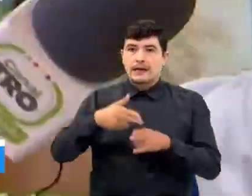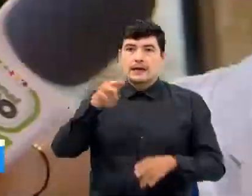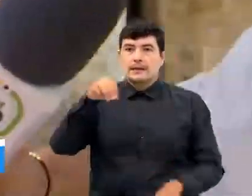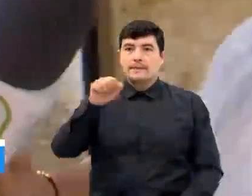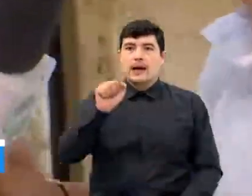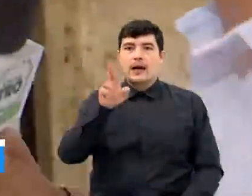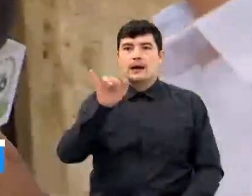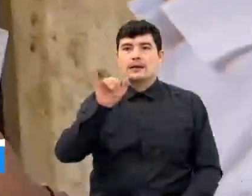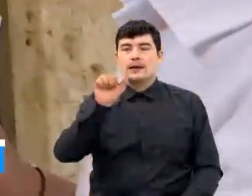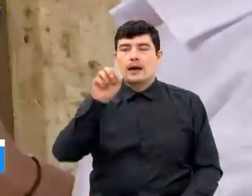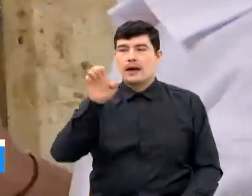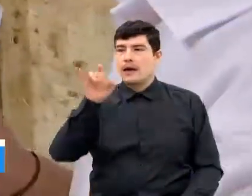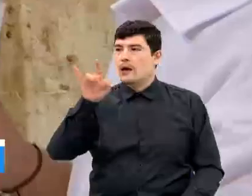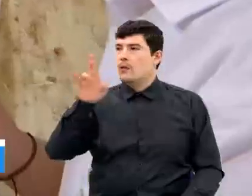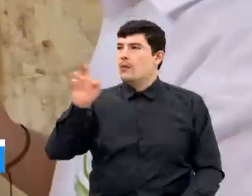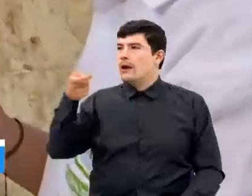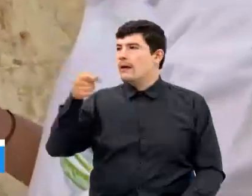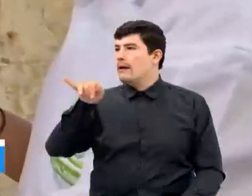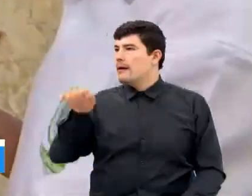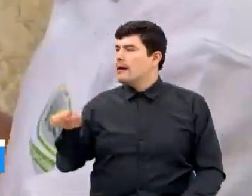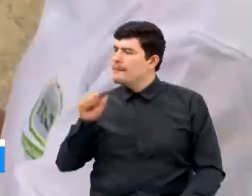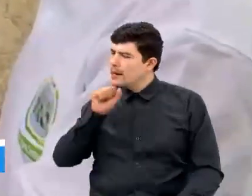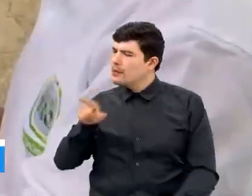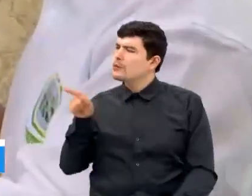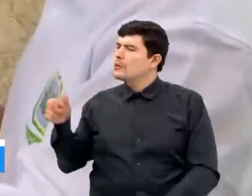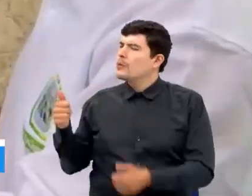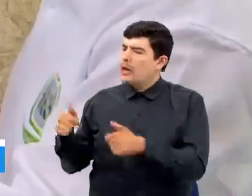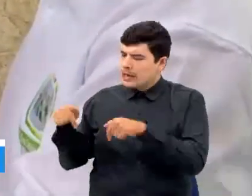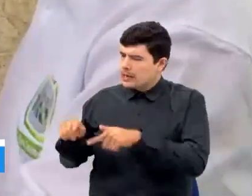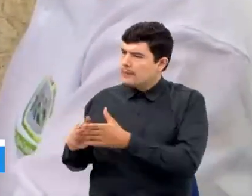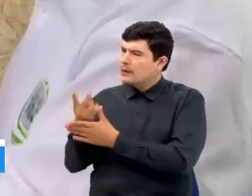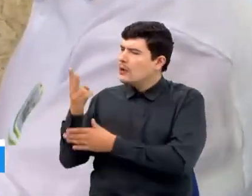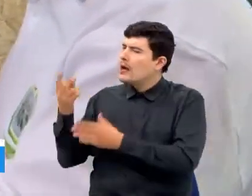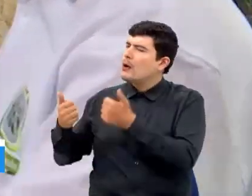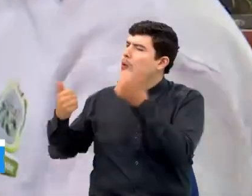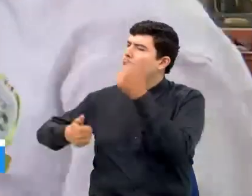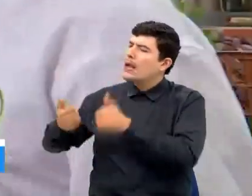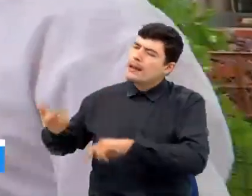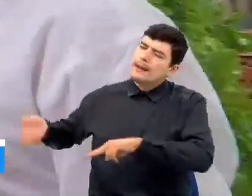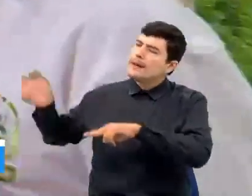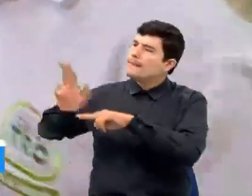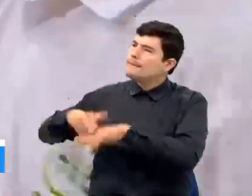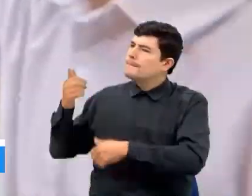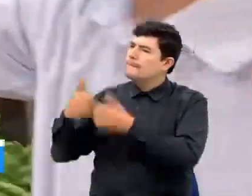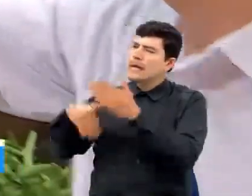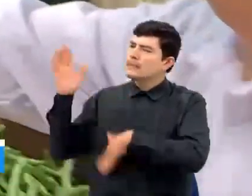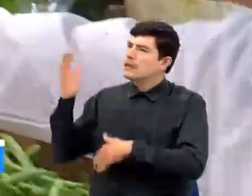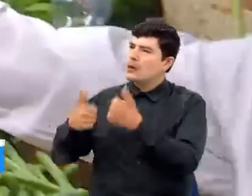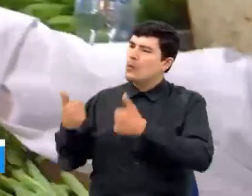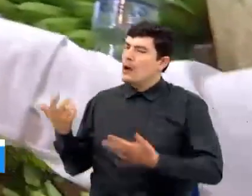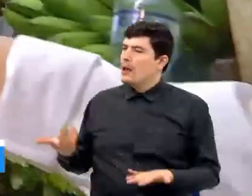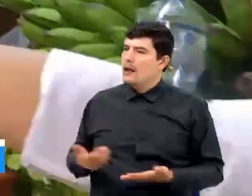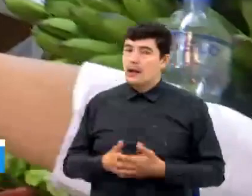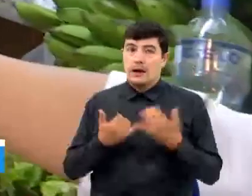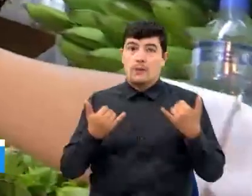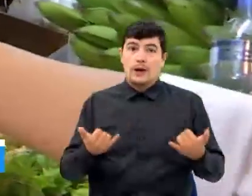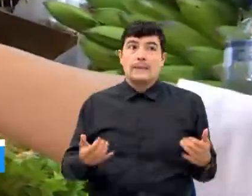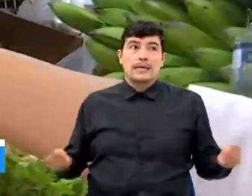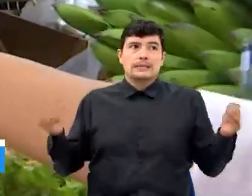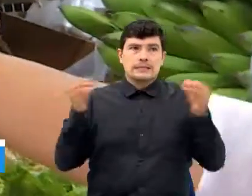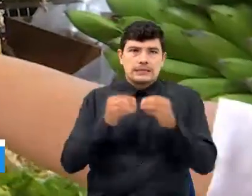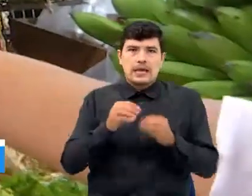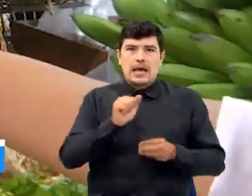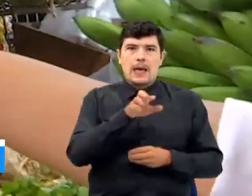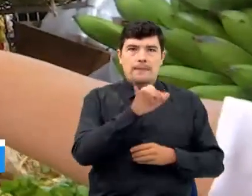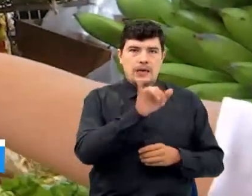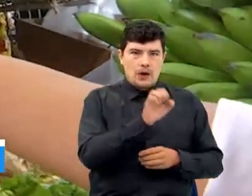Eugenia, de las legumbres que usted vende aquí, ¿cuáles son las que más han tenido un incremento en el valor? Al momento ha incrementado el apio